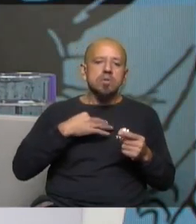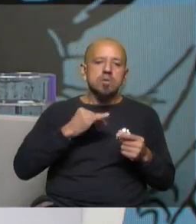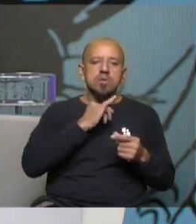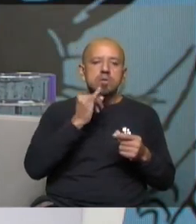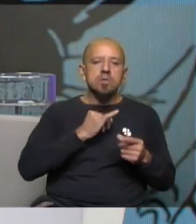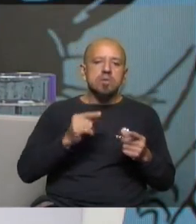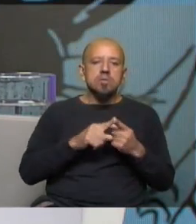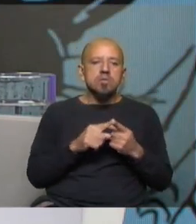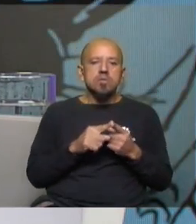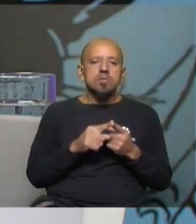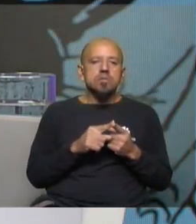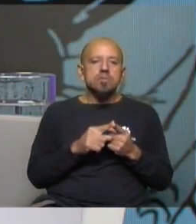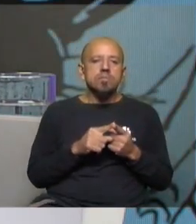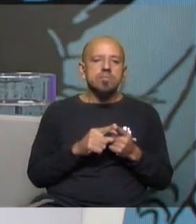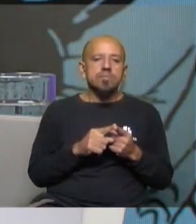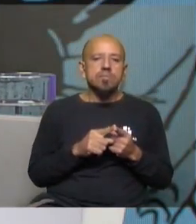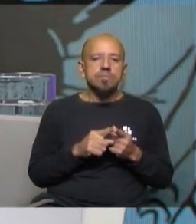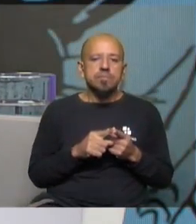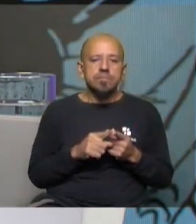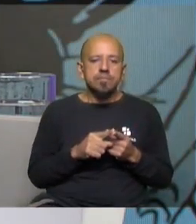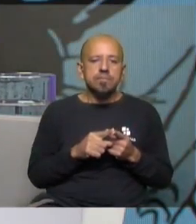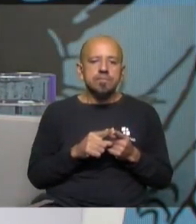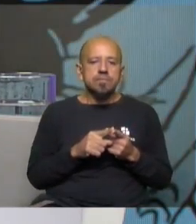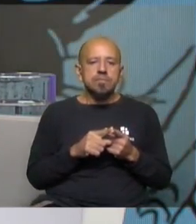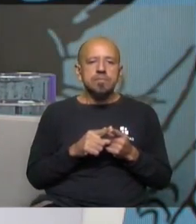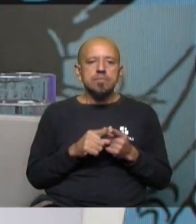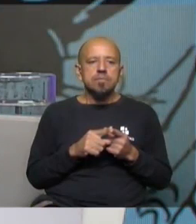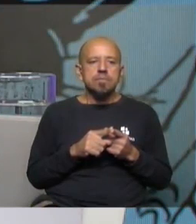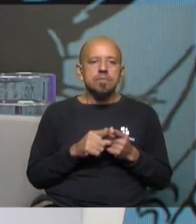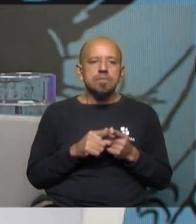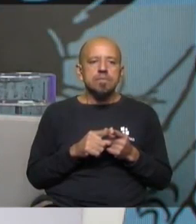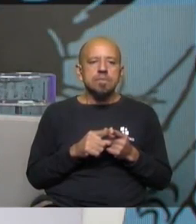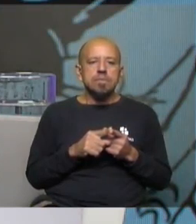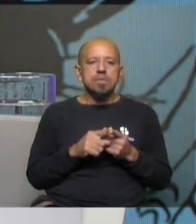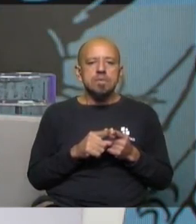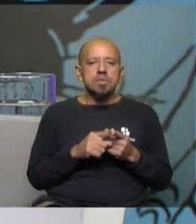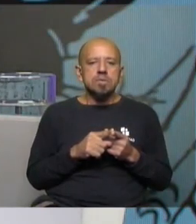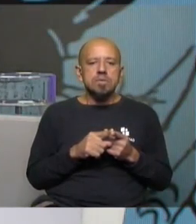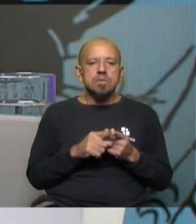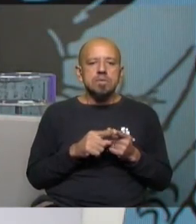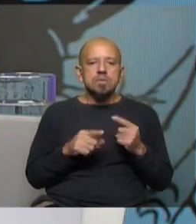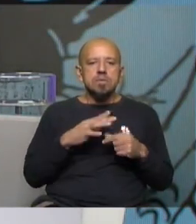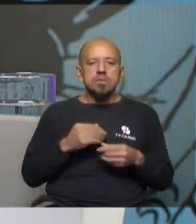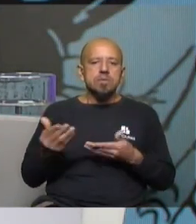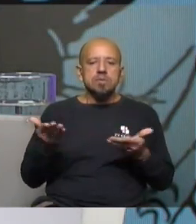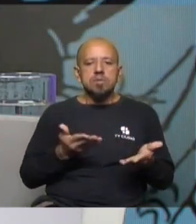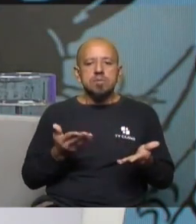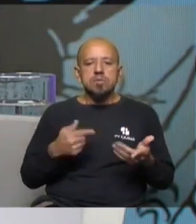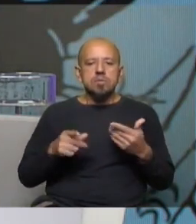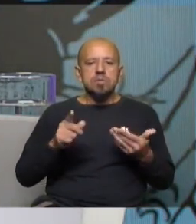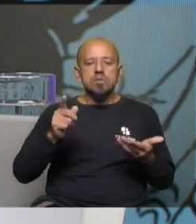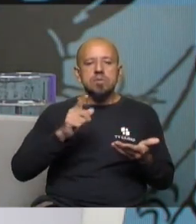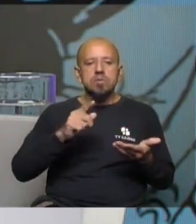santulo es decir estaba viendo obra de historieta Así que yo lo que quería invitar Más allá de mi libro invitar a los lectores